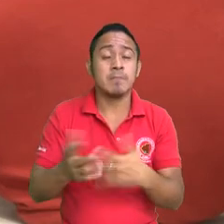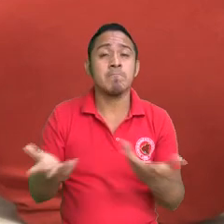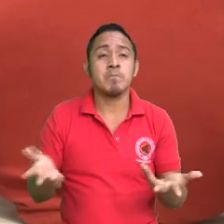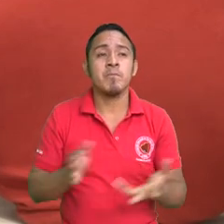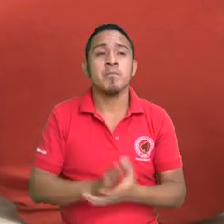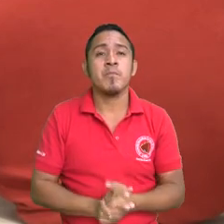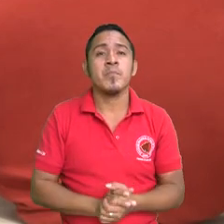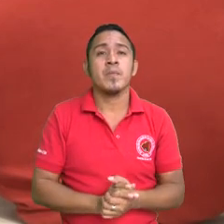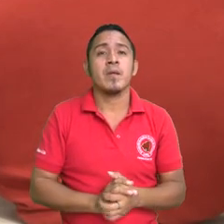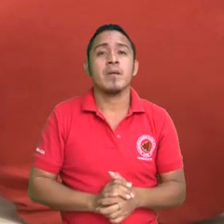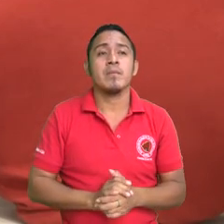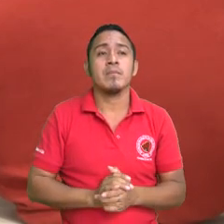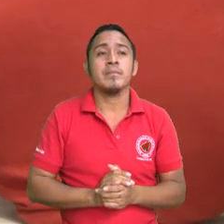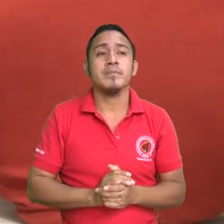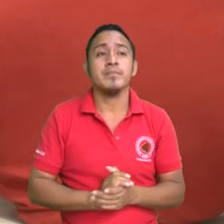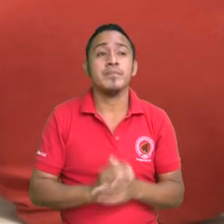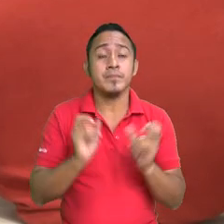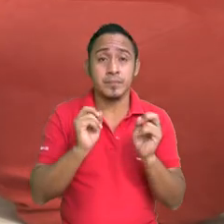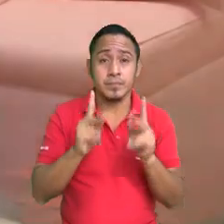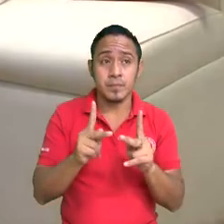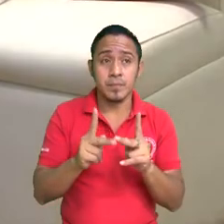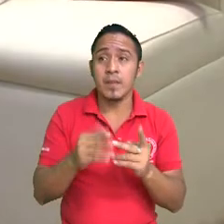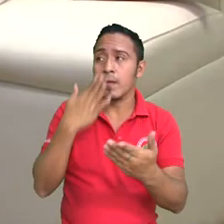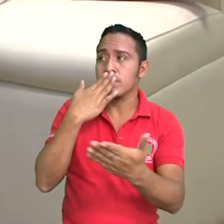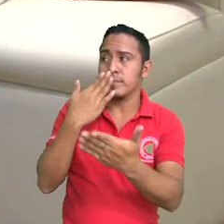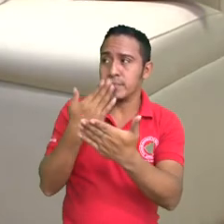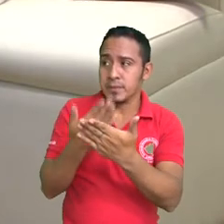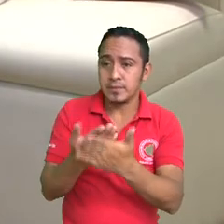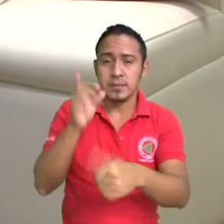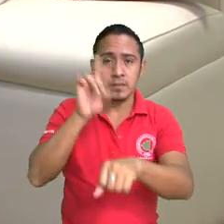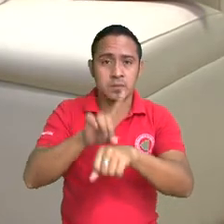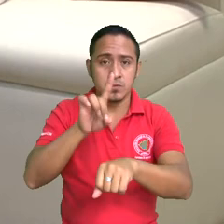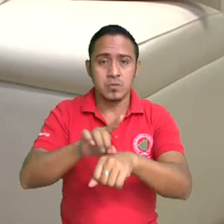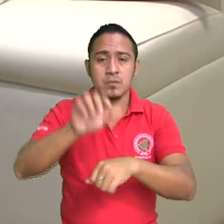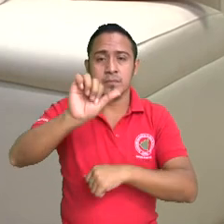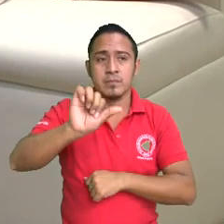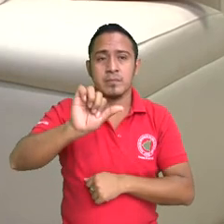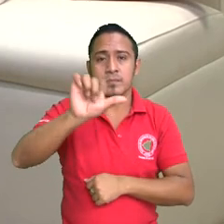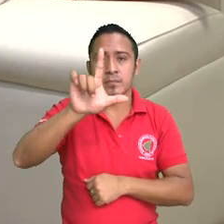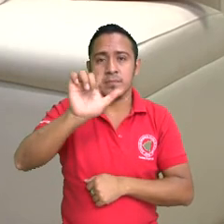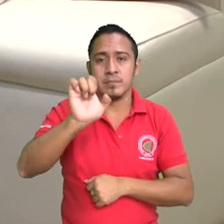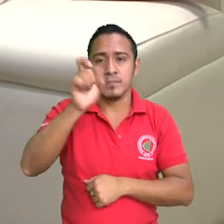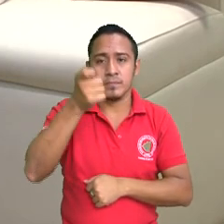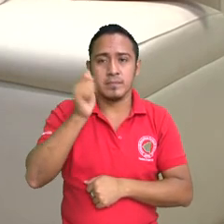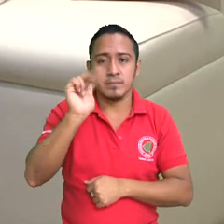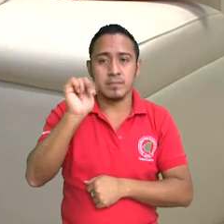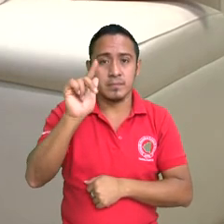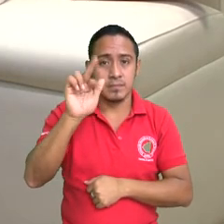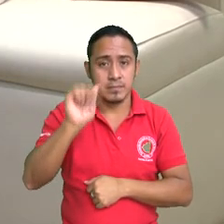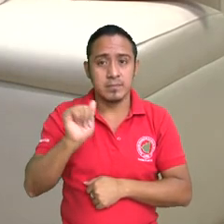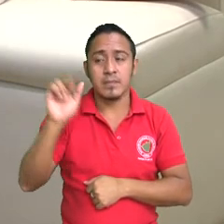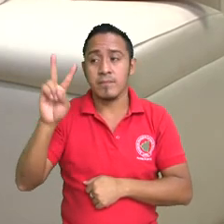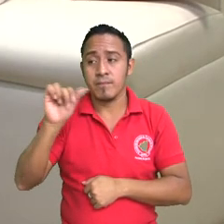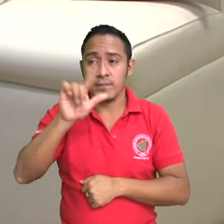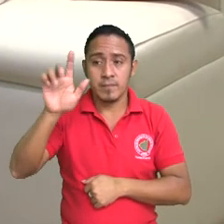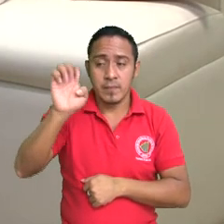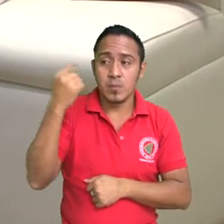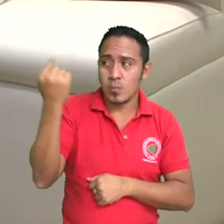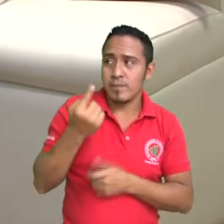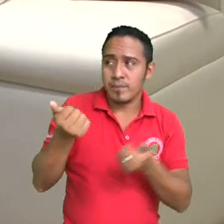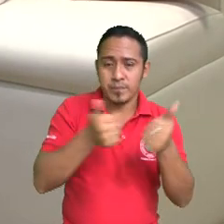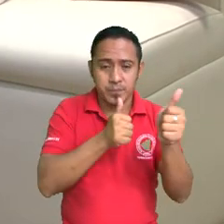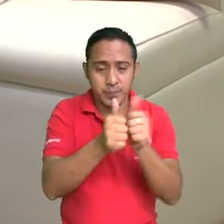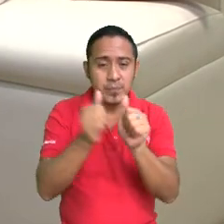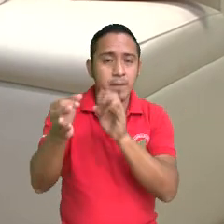electrónicos. Ok, le agradecemos, doctora Valle, por habernos acompañado el día de hoy